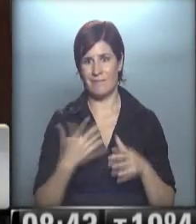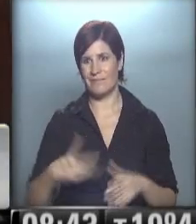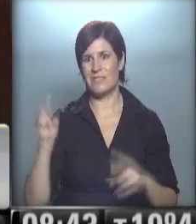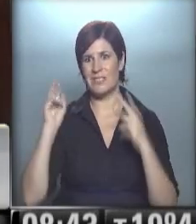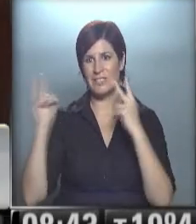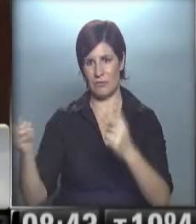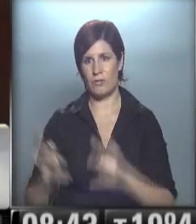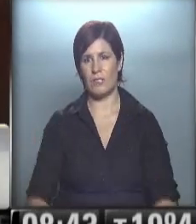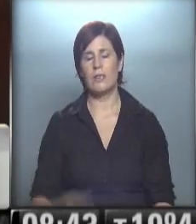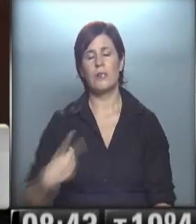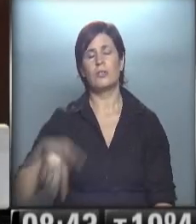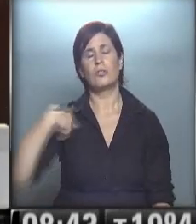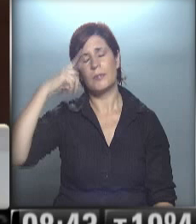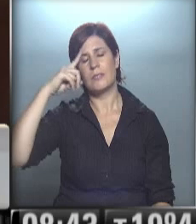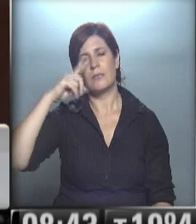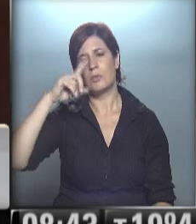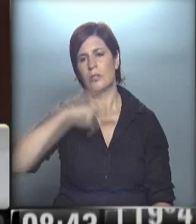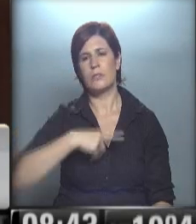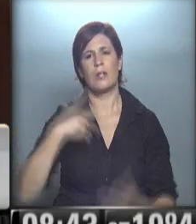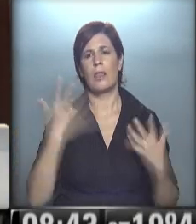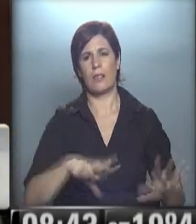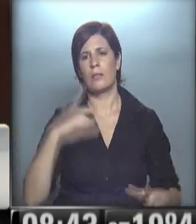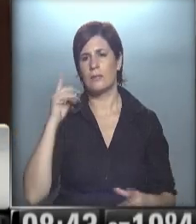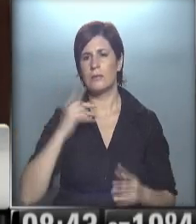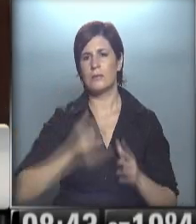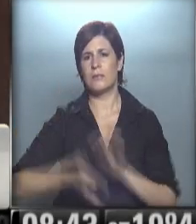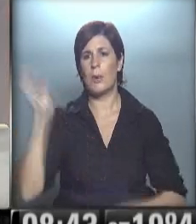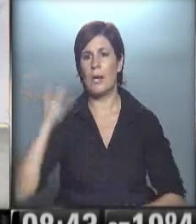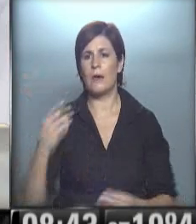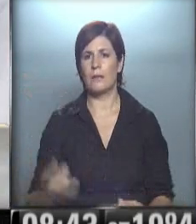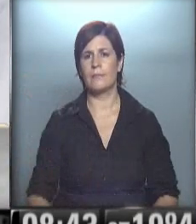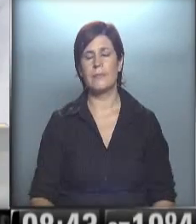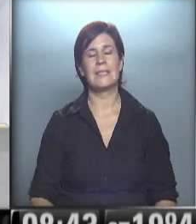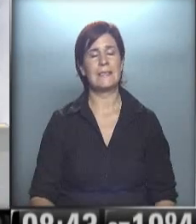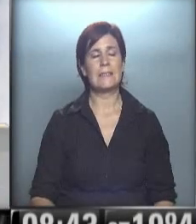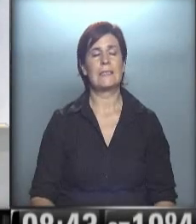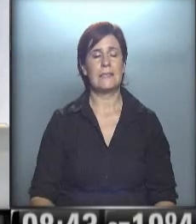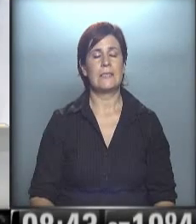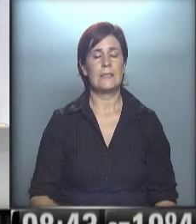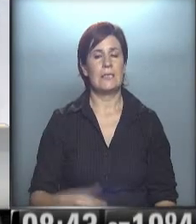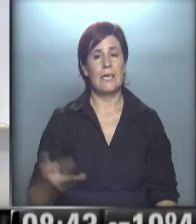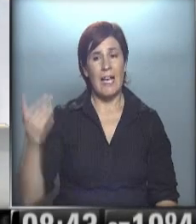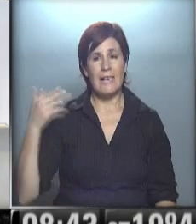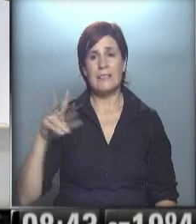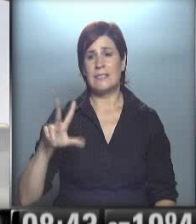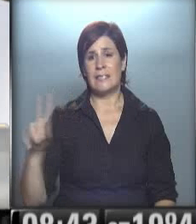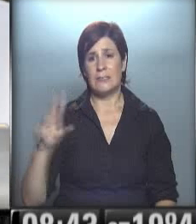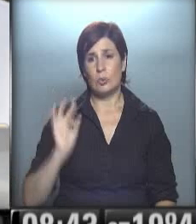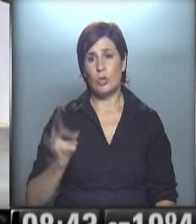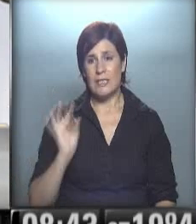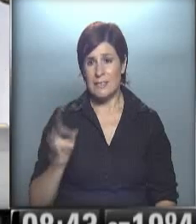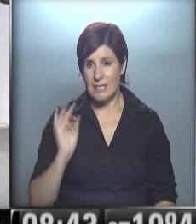que ella tomó la decisión de irse, sí. ¿La primera vez que se iba del hogar? Carolina, el 31 de diciembre